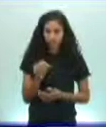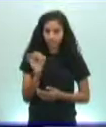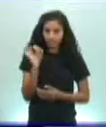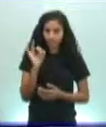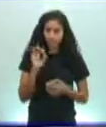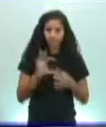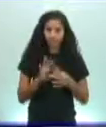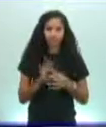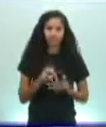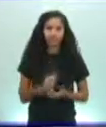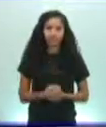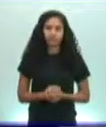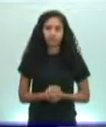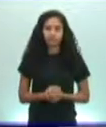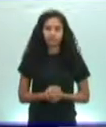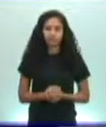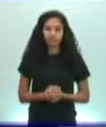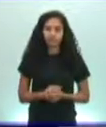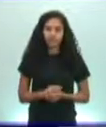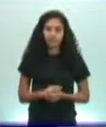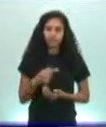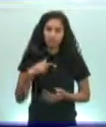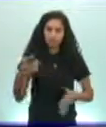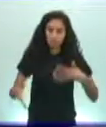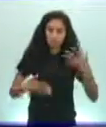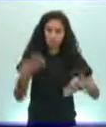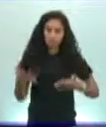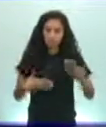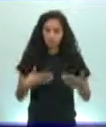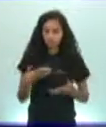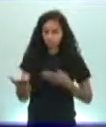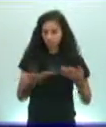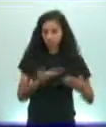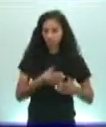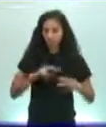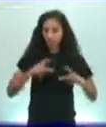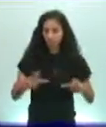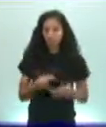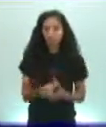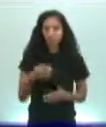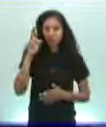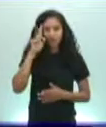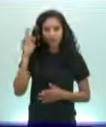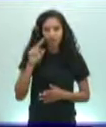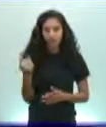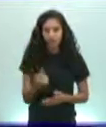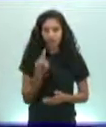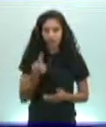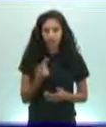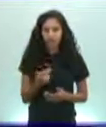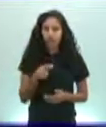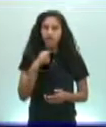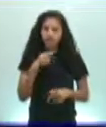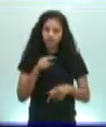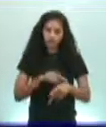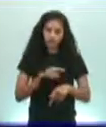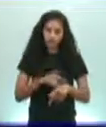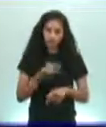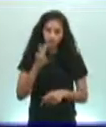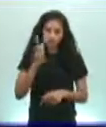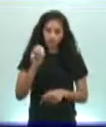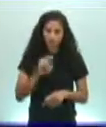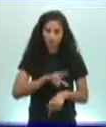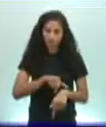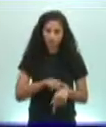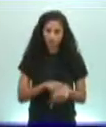matemática séptimo grado. Yo feliz de compartir con ustedes una vez más. Recuerden que estamos en casi 30 minutos en los que